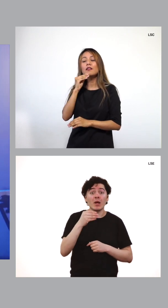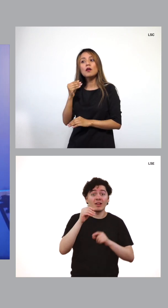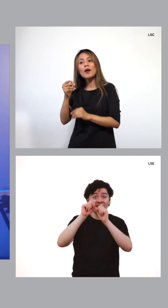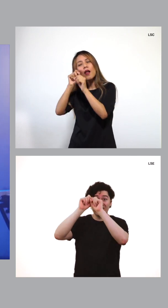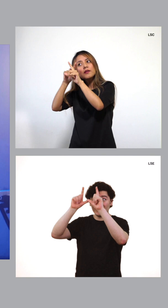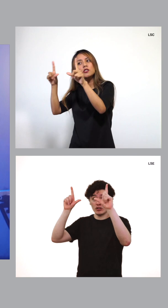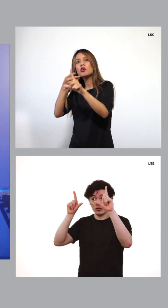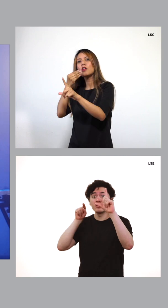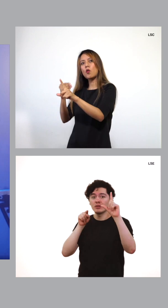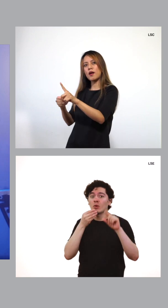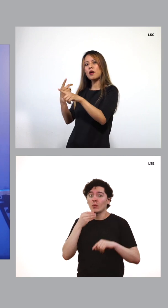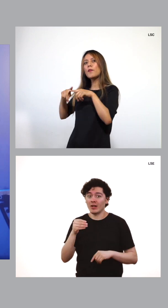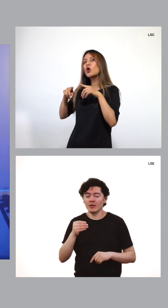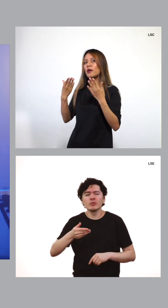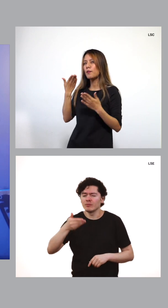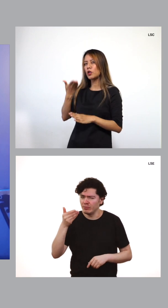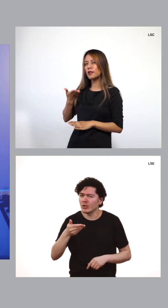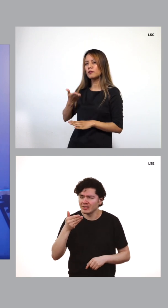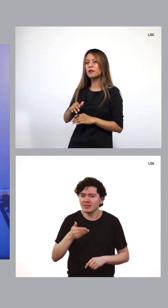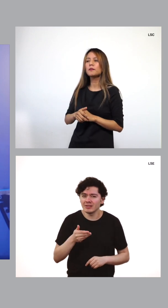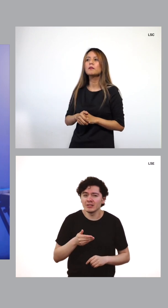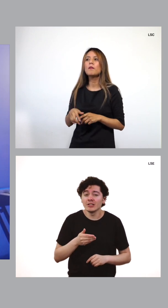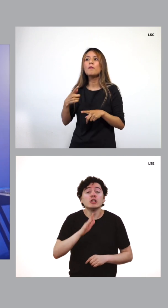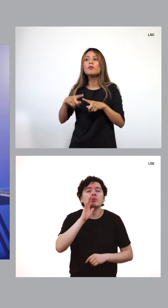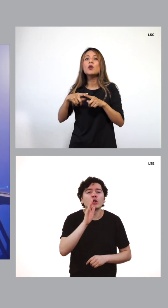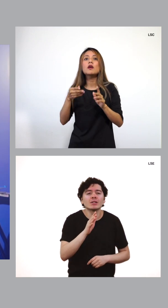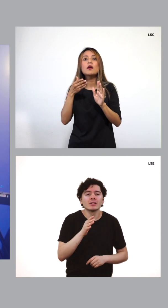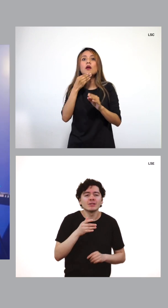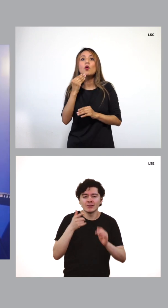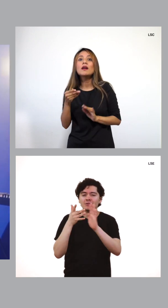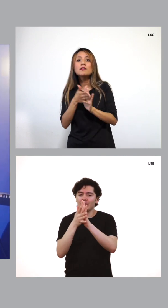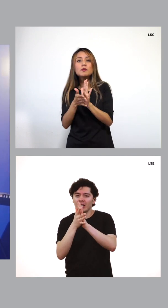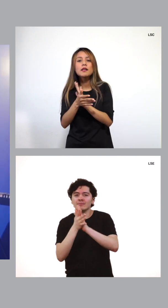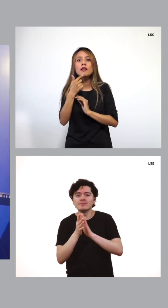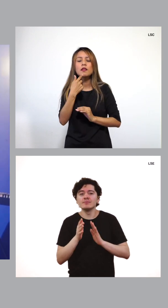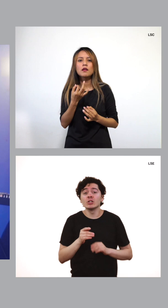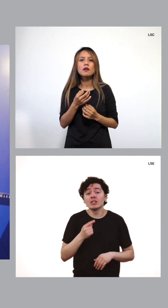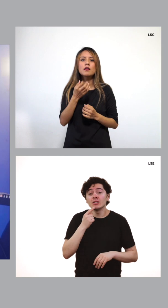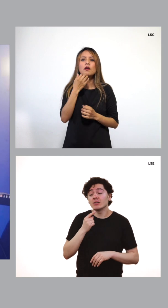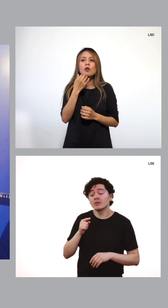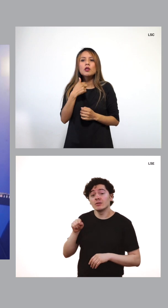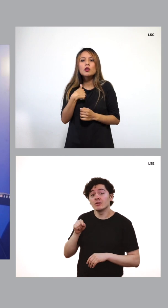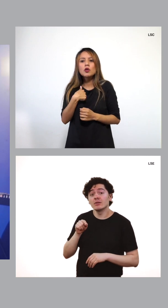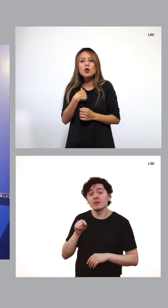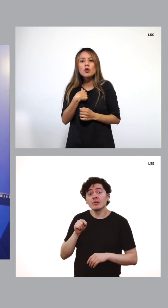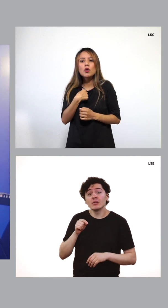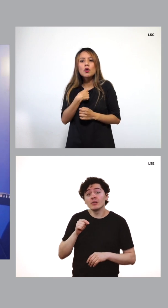tiene. La visión de Juan dice así: cuando me di la vuelta para ver quién me hablaba, vi 7 candelabros